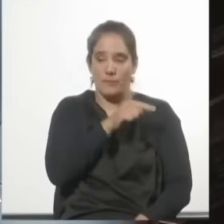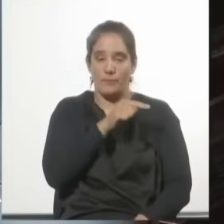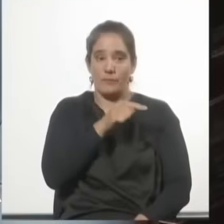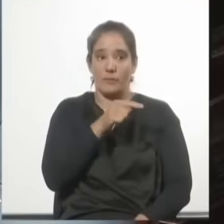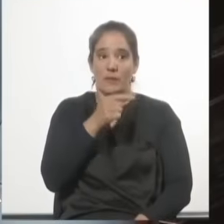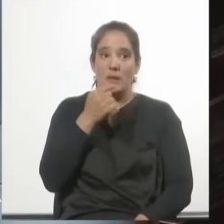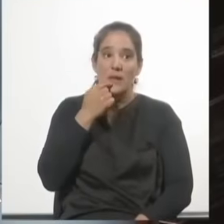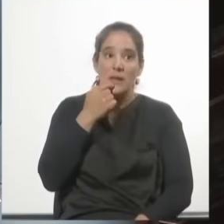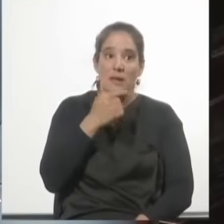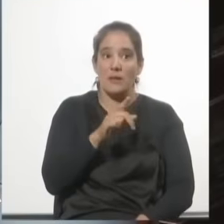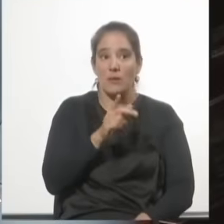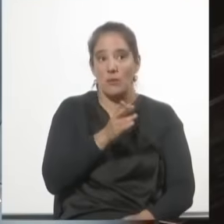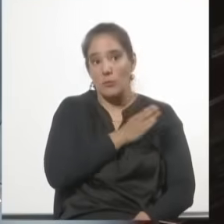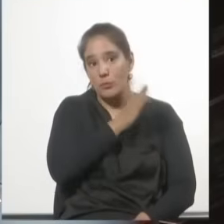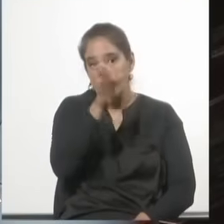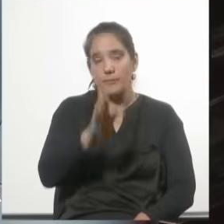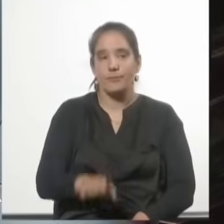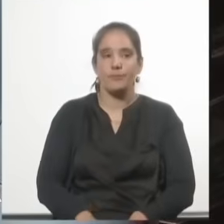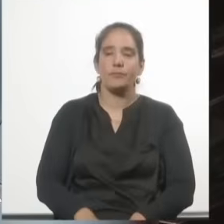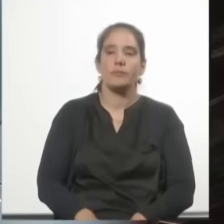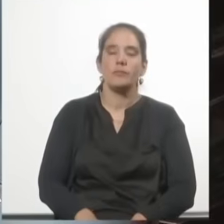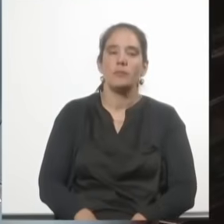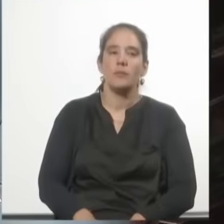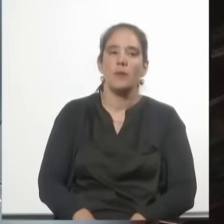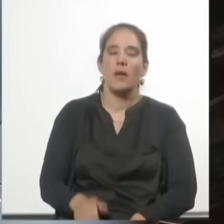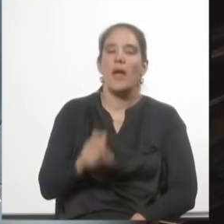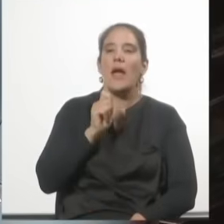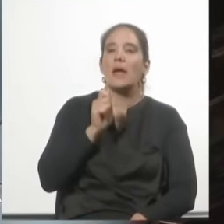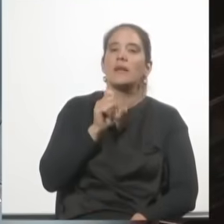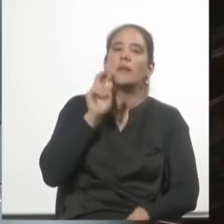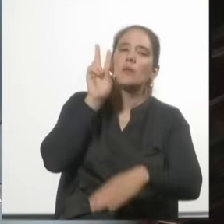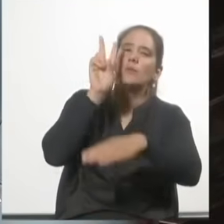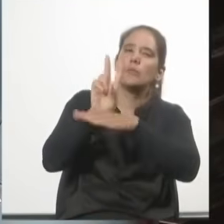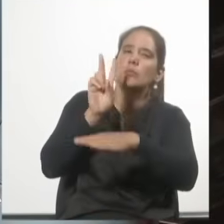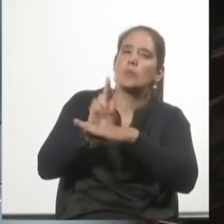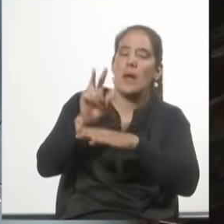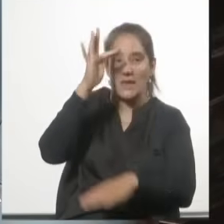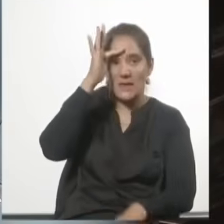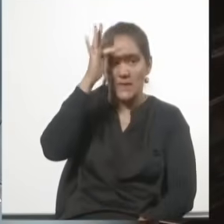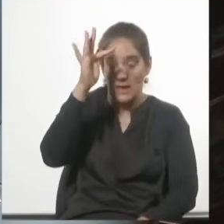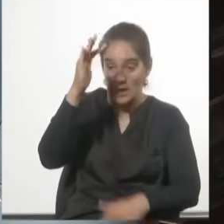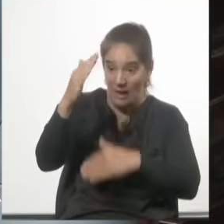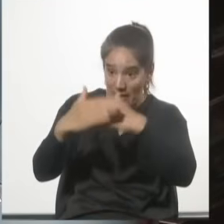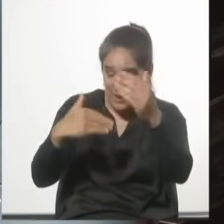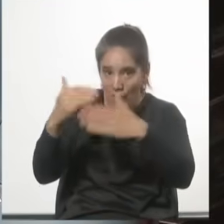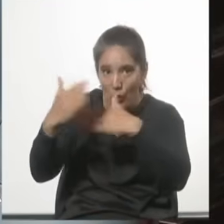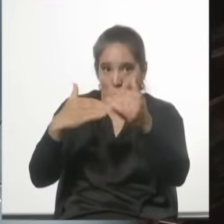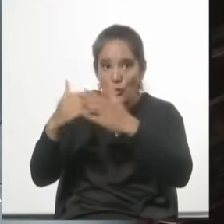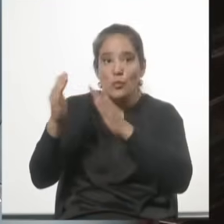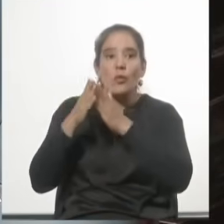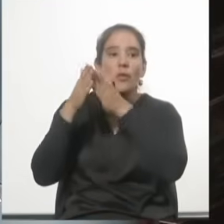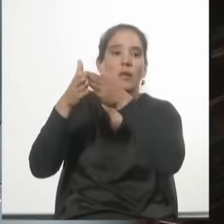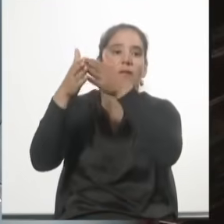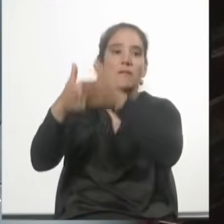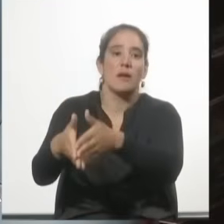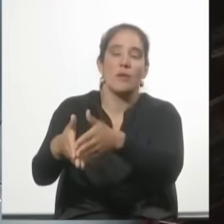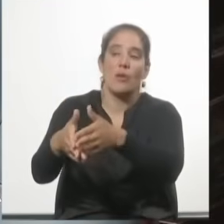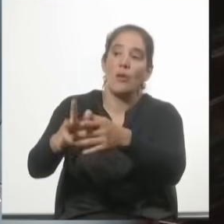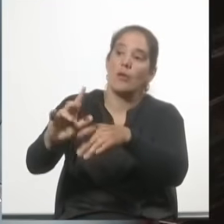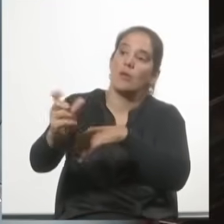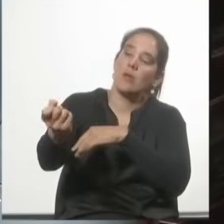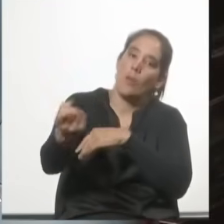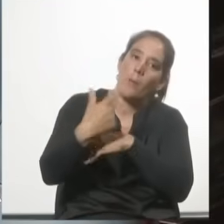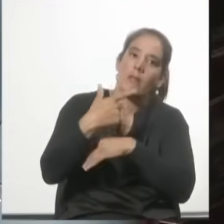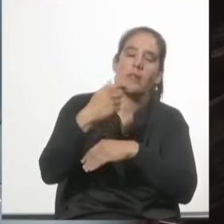que ha liderado esta misión. Quien está realizando la supervisión técnica del avance de la obra en el astillero y quien nos ha elevado